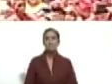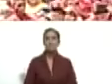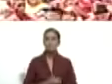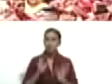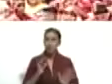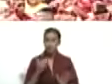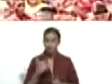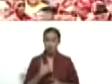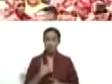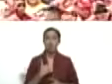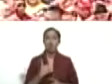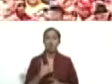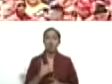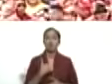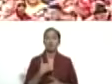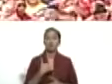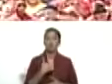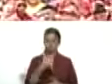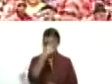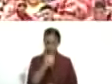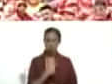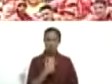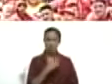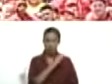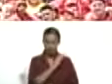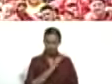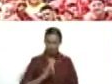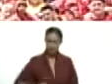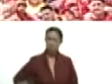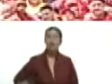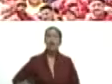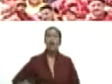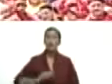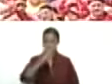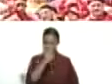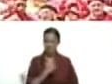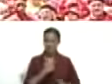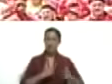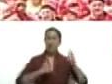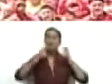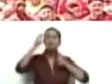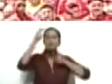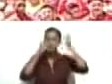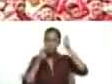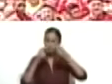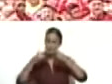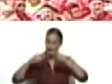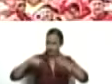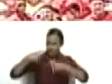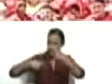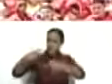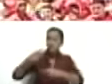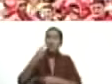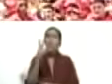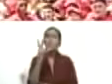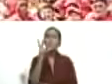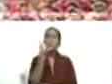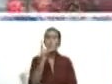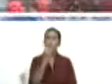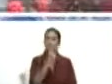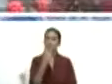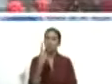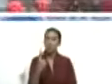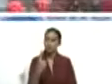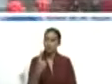Marxista, bolivariano y cristiano, es decir, chavista del siglo XXI para las que salgan.